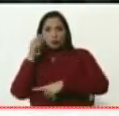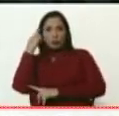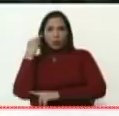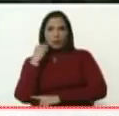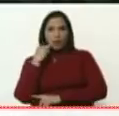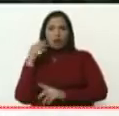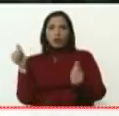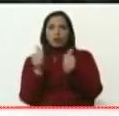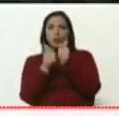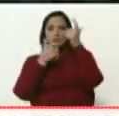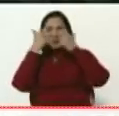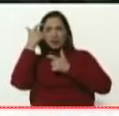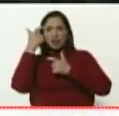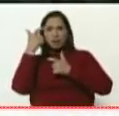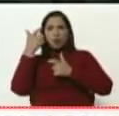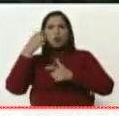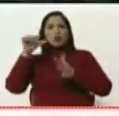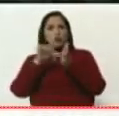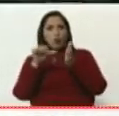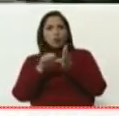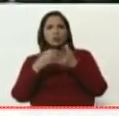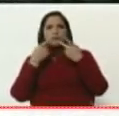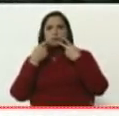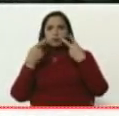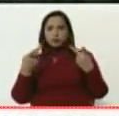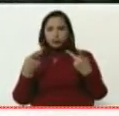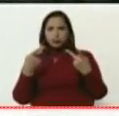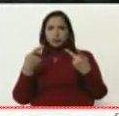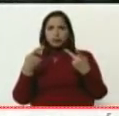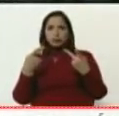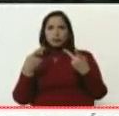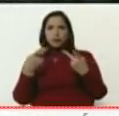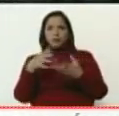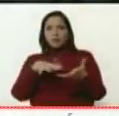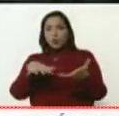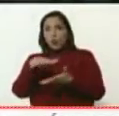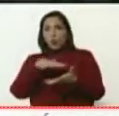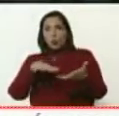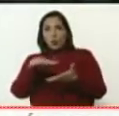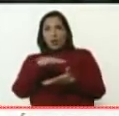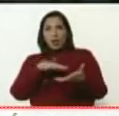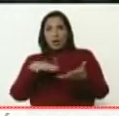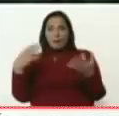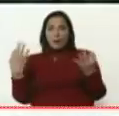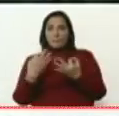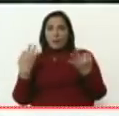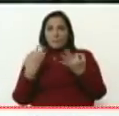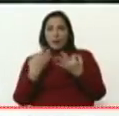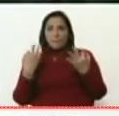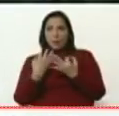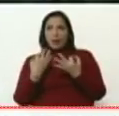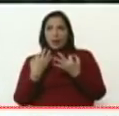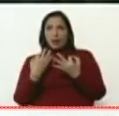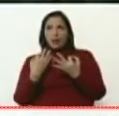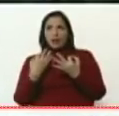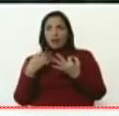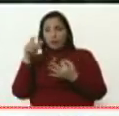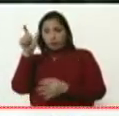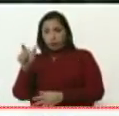donde se revela la tragedia verdadera de uno de estos militares desertores del 23 de febrero, compañero de este señor